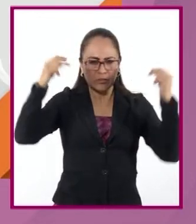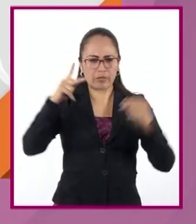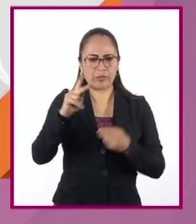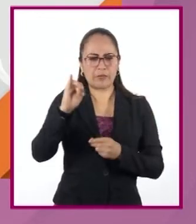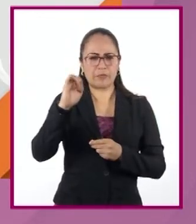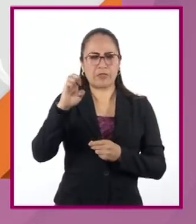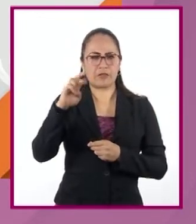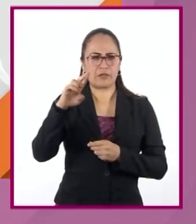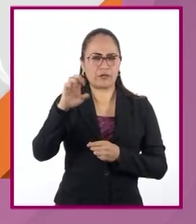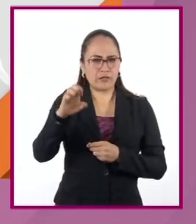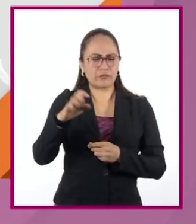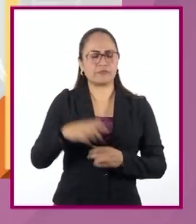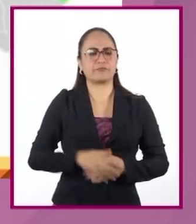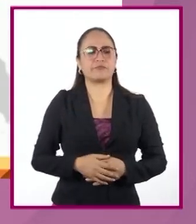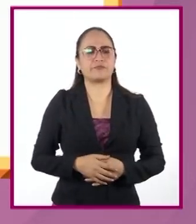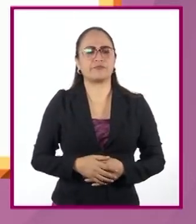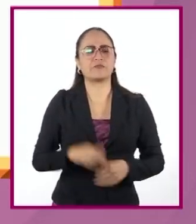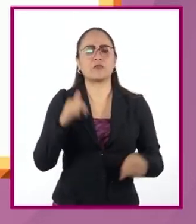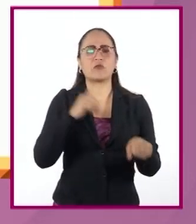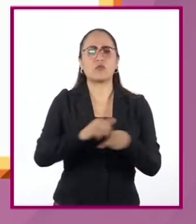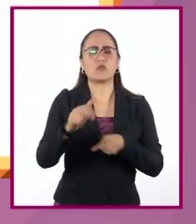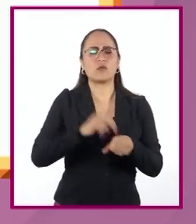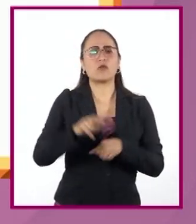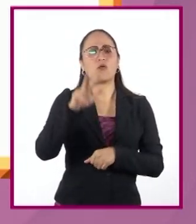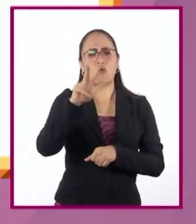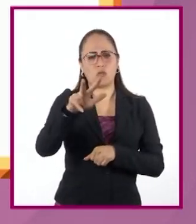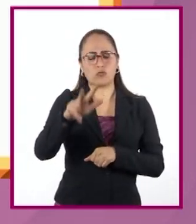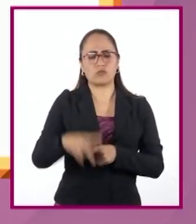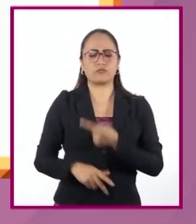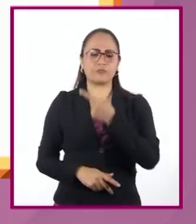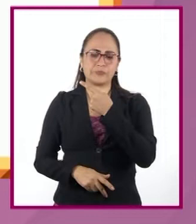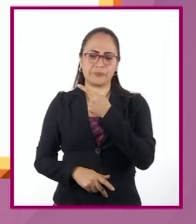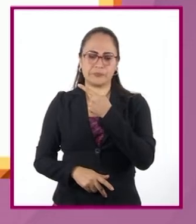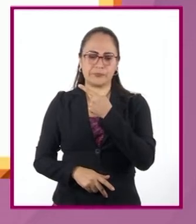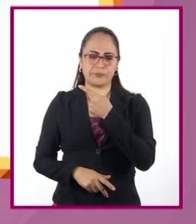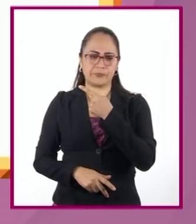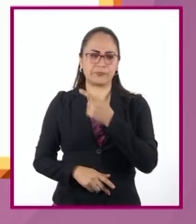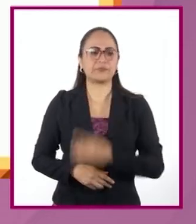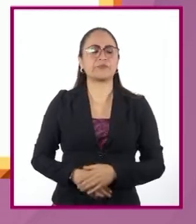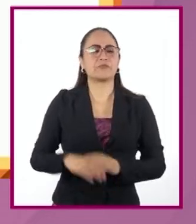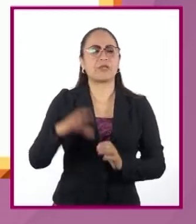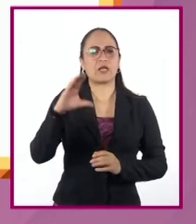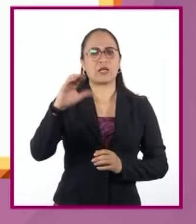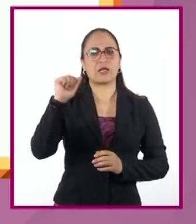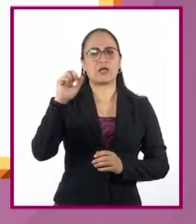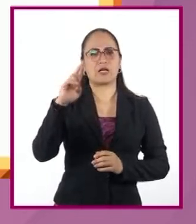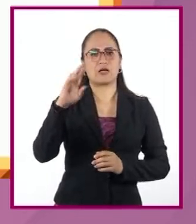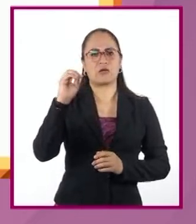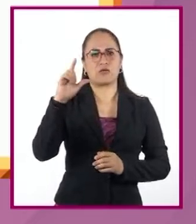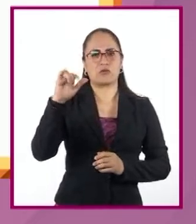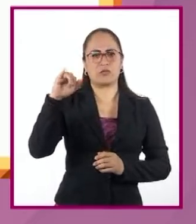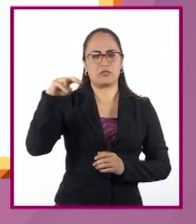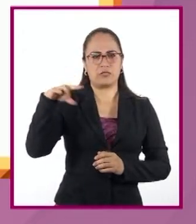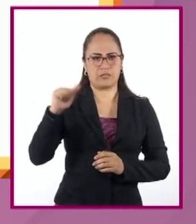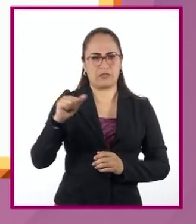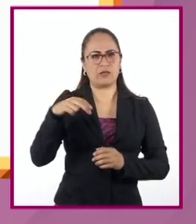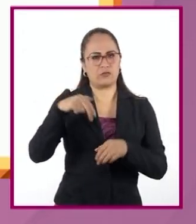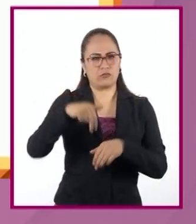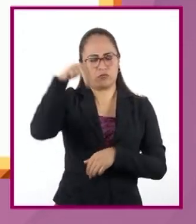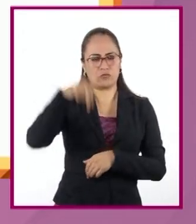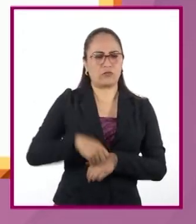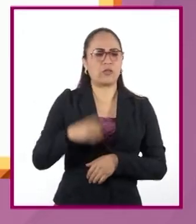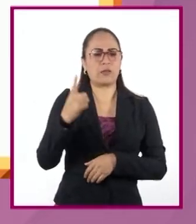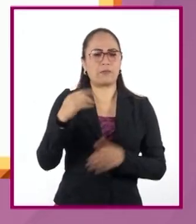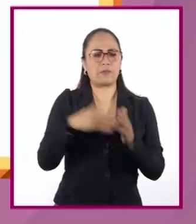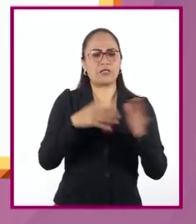Minuit. Número 8. Carolina Norte. Para el año 1653,